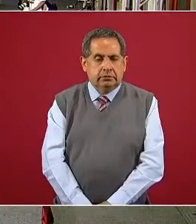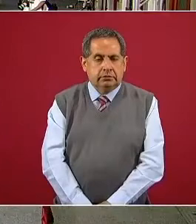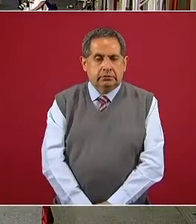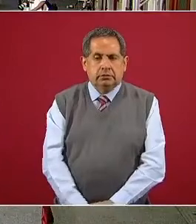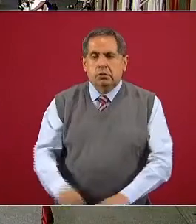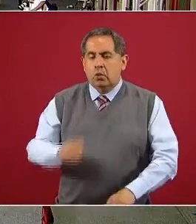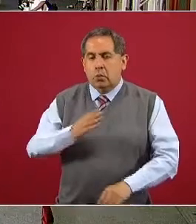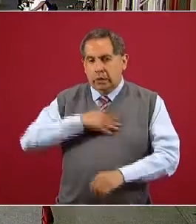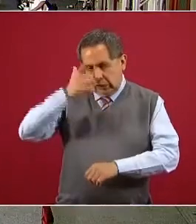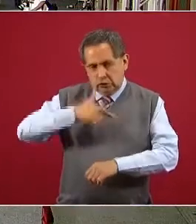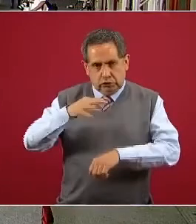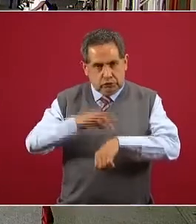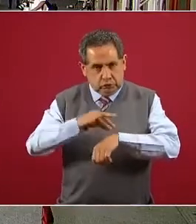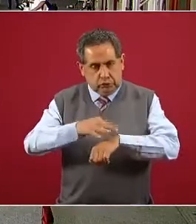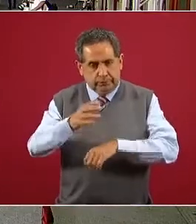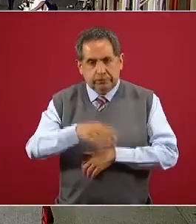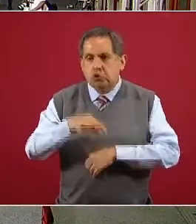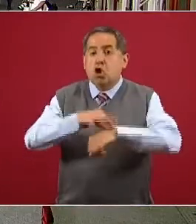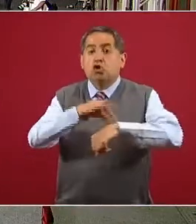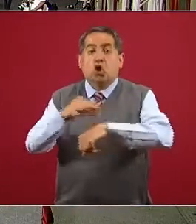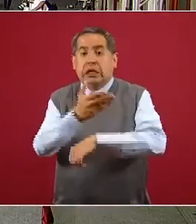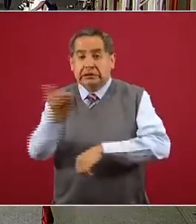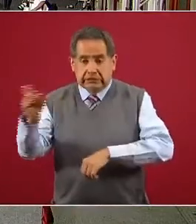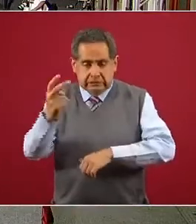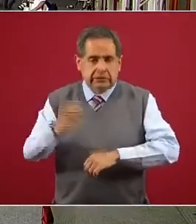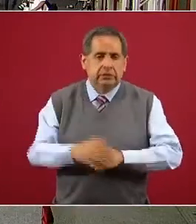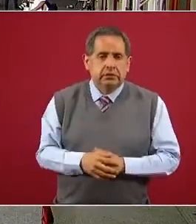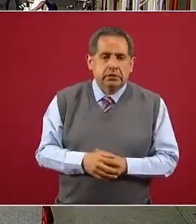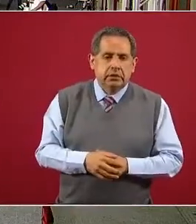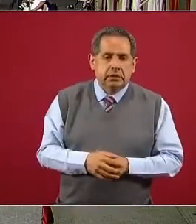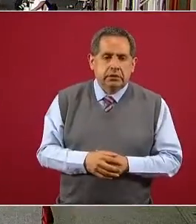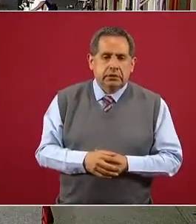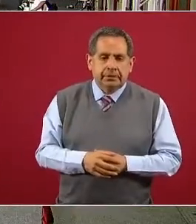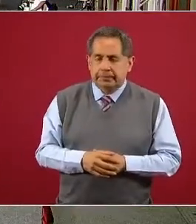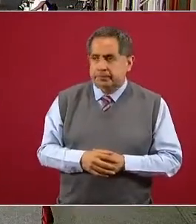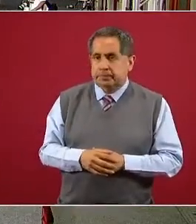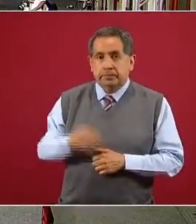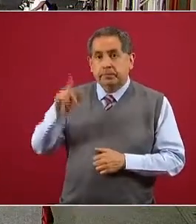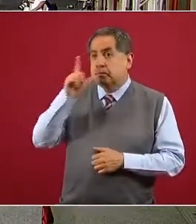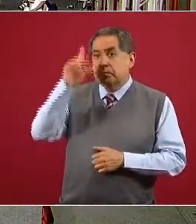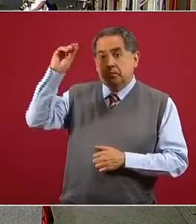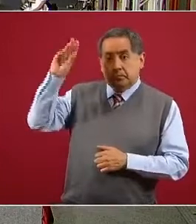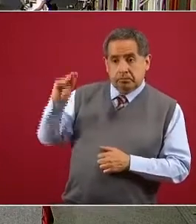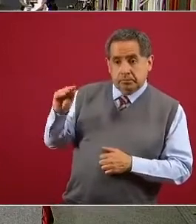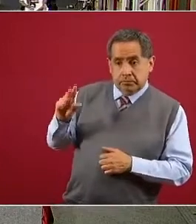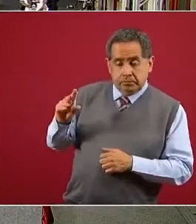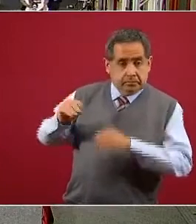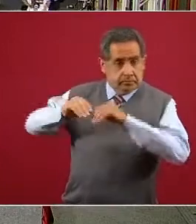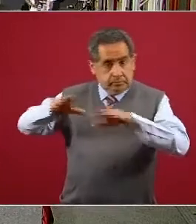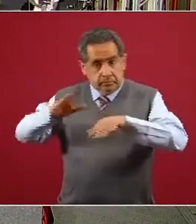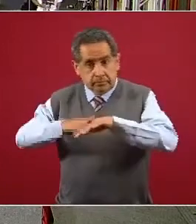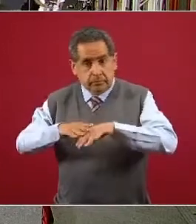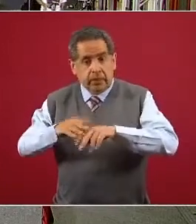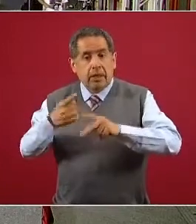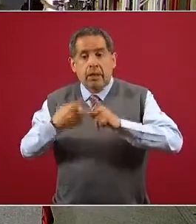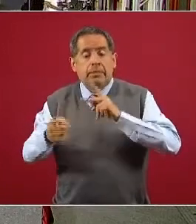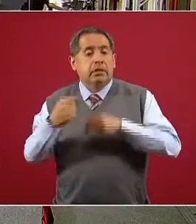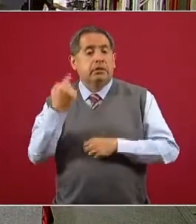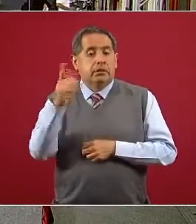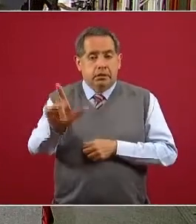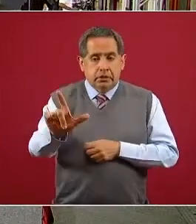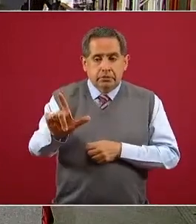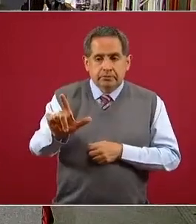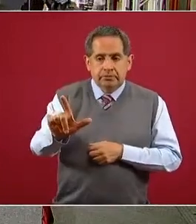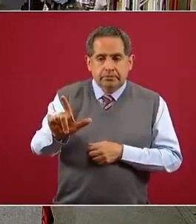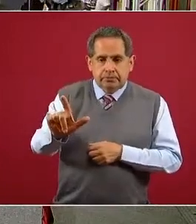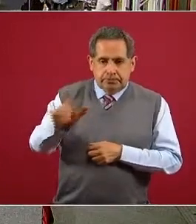Buenas noches, doctor. Buenas noches, doctores. Ahorita que se nos saca el semáforo, que reinicia el próximo lunes, yo